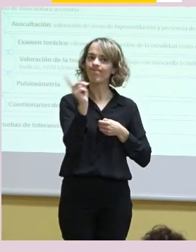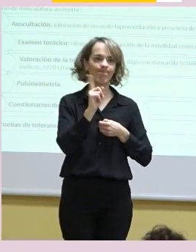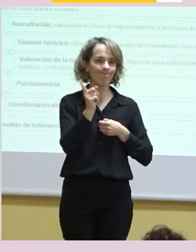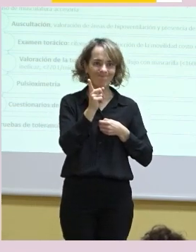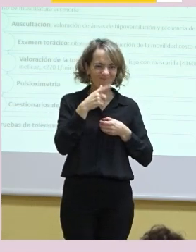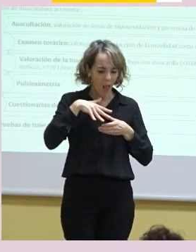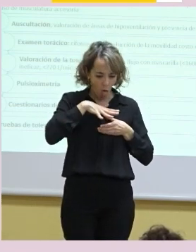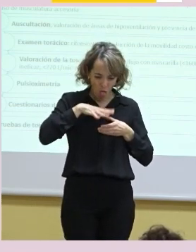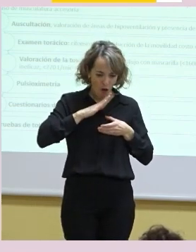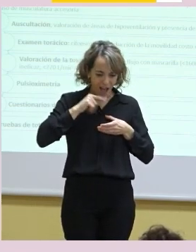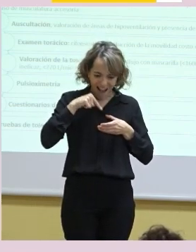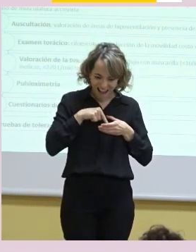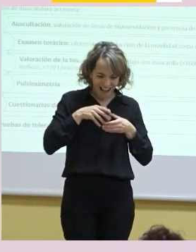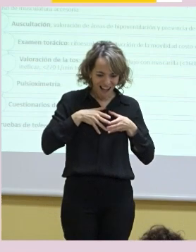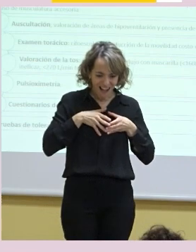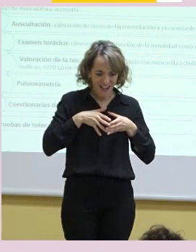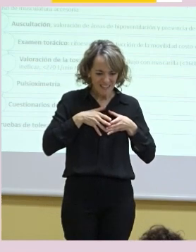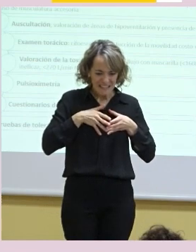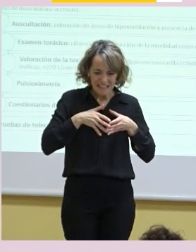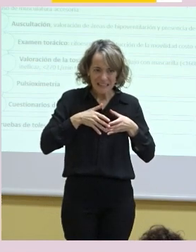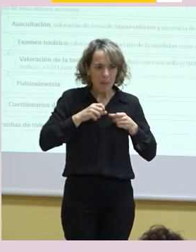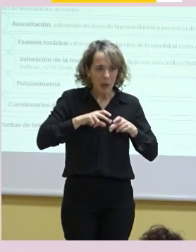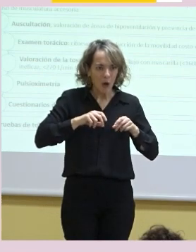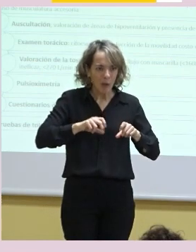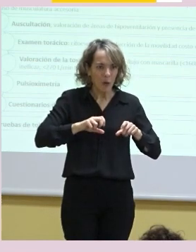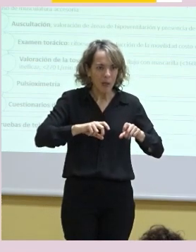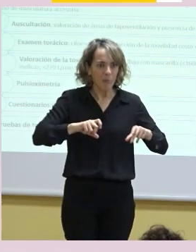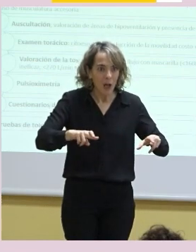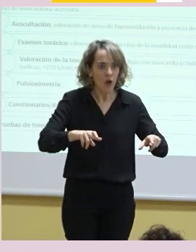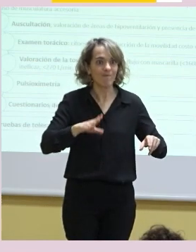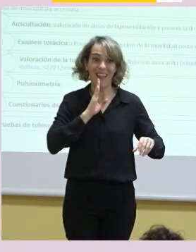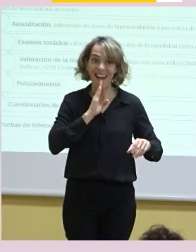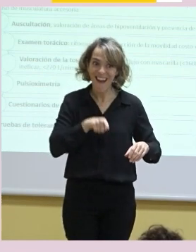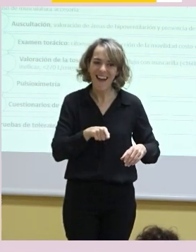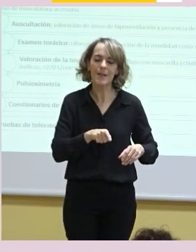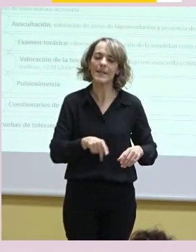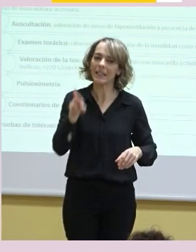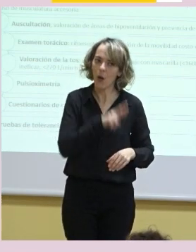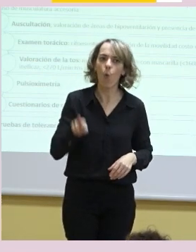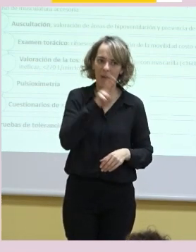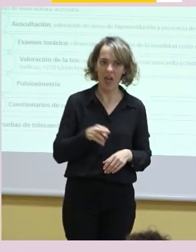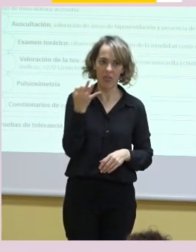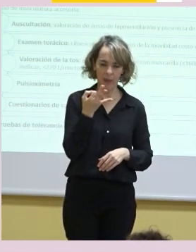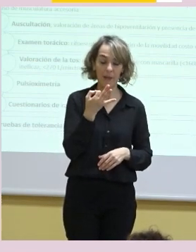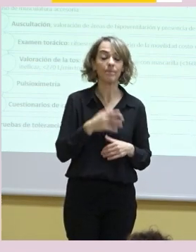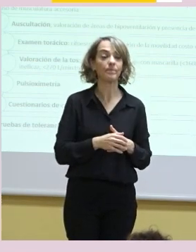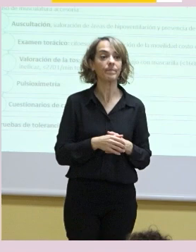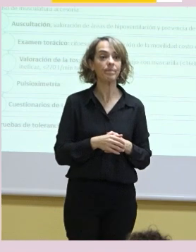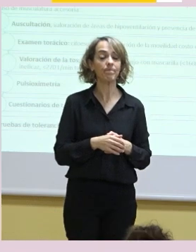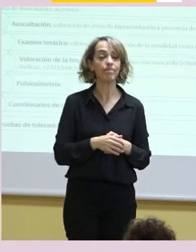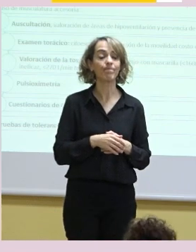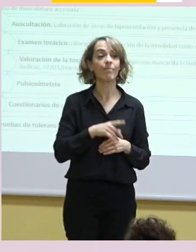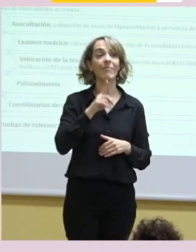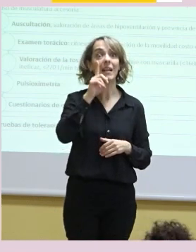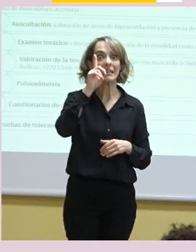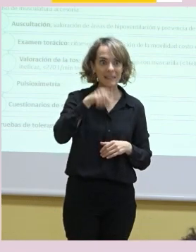muerto estaba aumentado después de este episodio de neumonía, tenemos que volver a recuperarlo. También en este caso, y hablaremos posteriormente